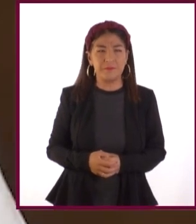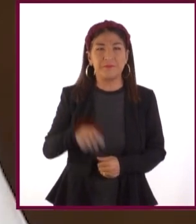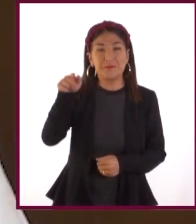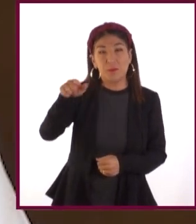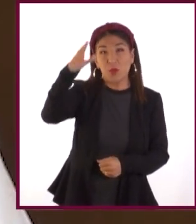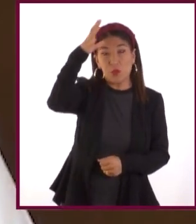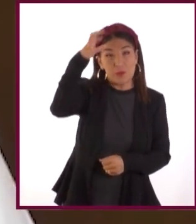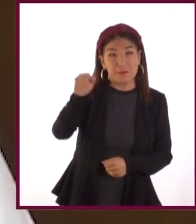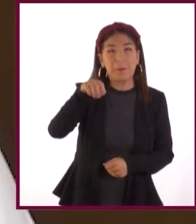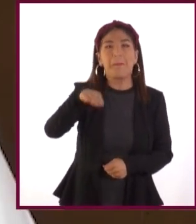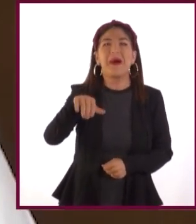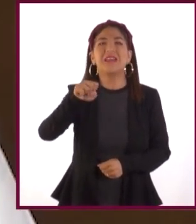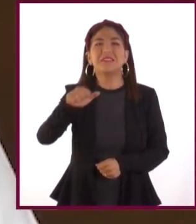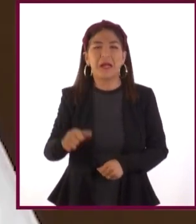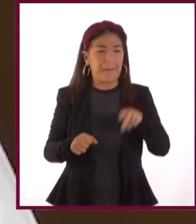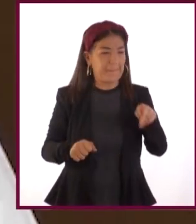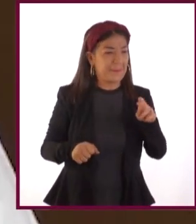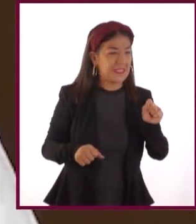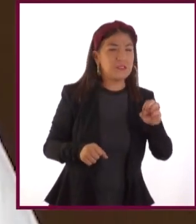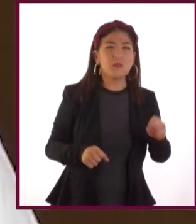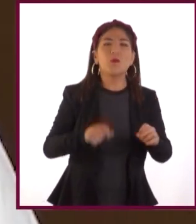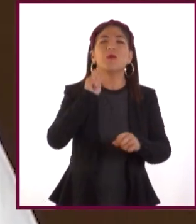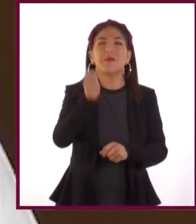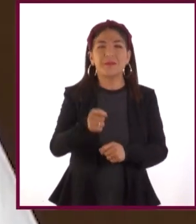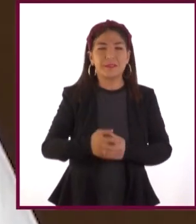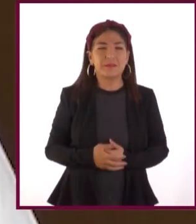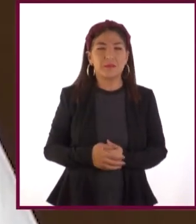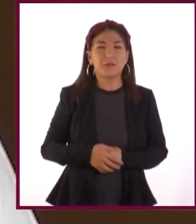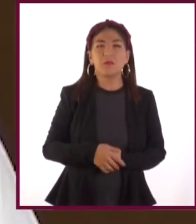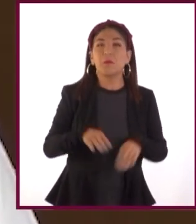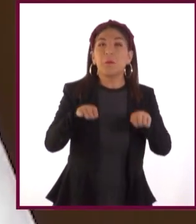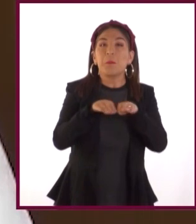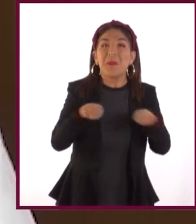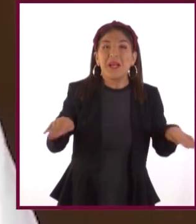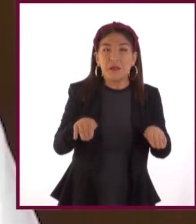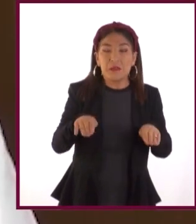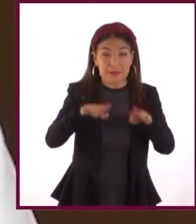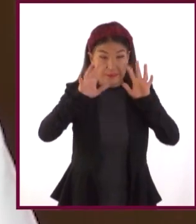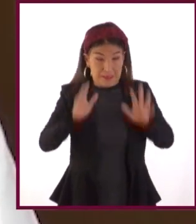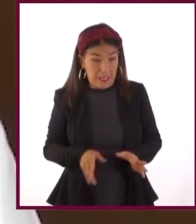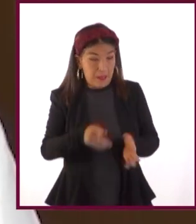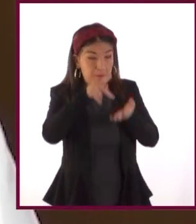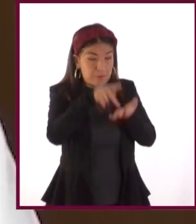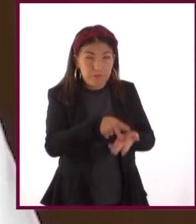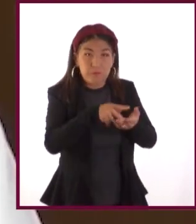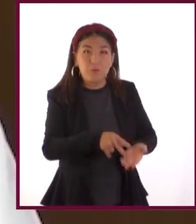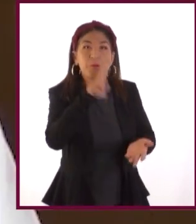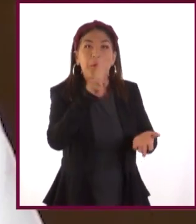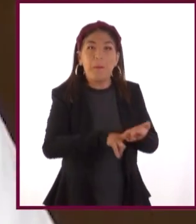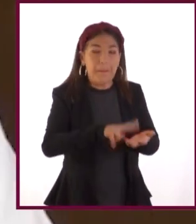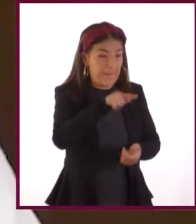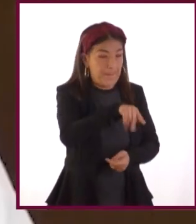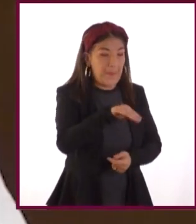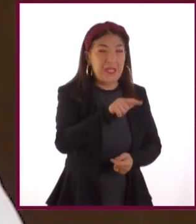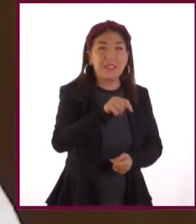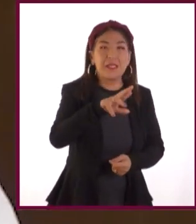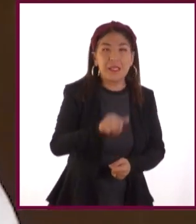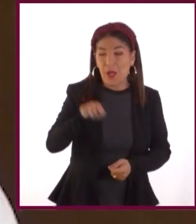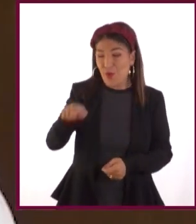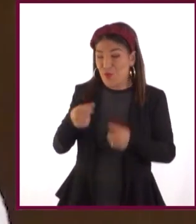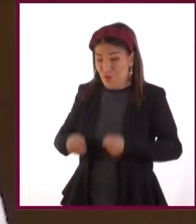era el significado de los conceptos de masa y peso, pero ¿cuál es su importancia práctica de tener claros estos